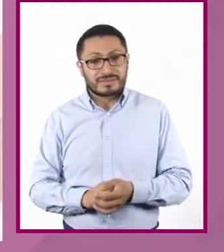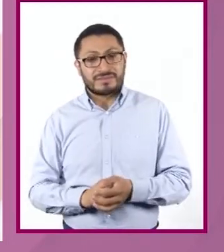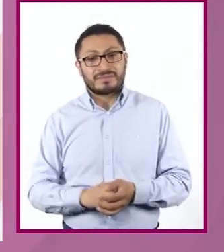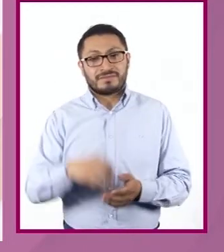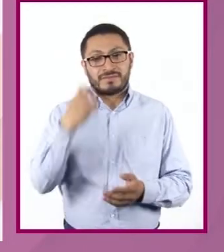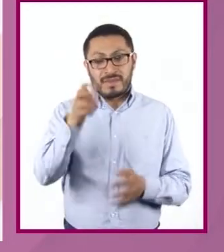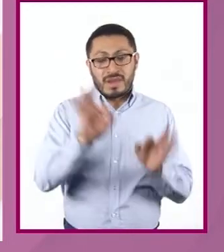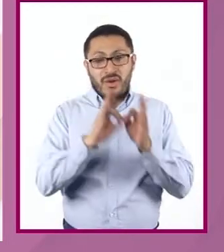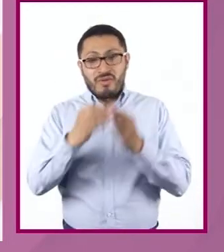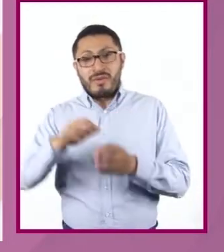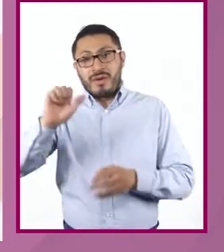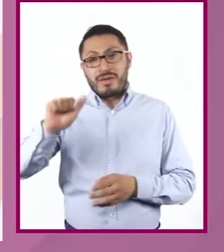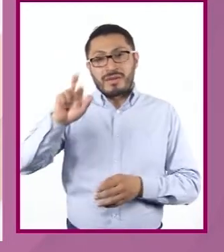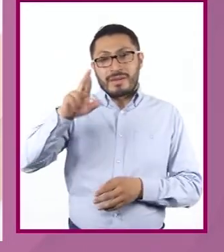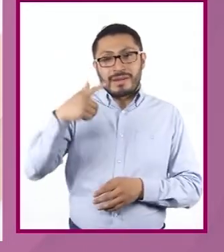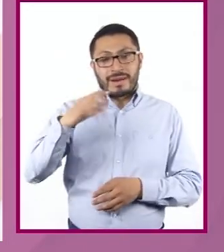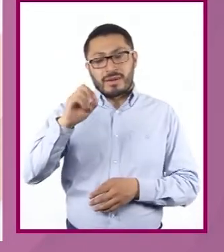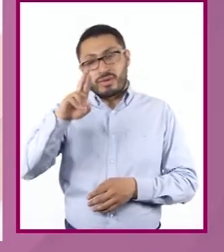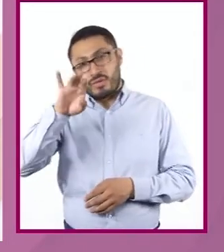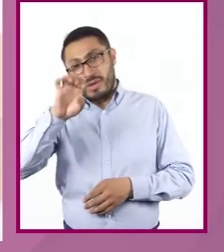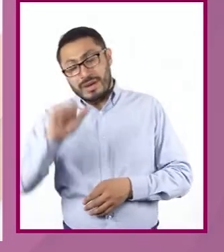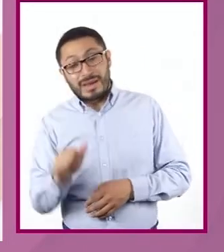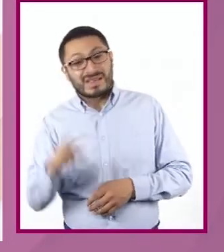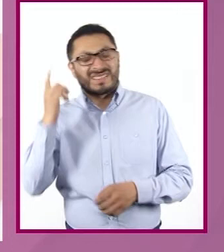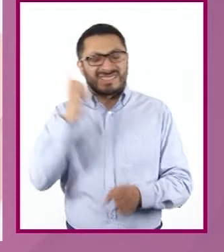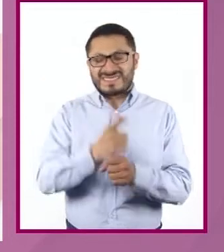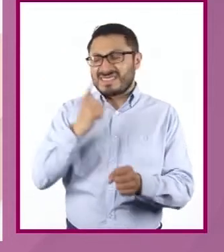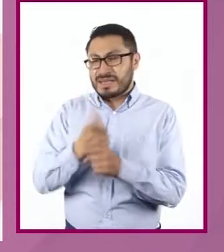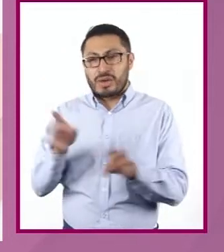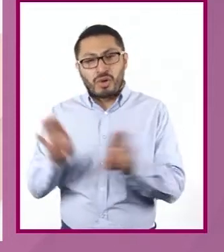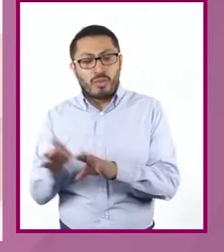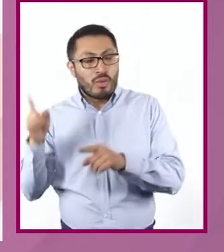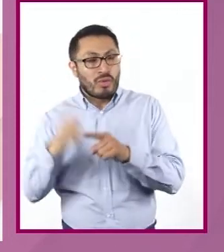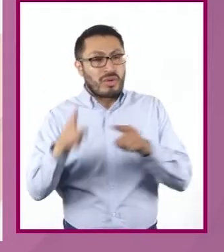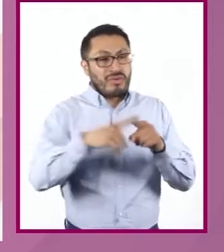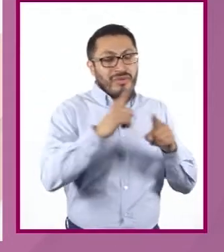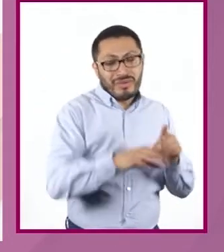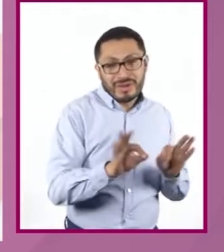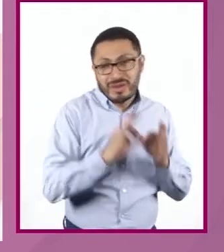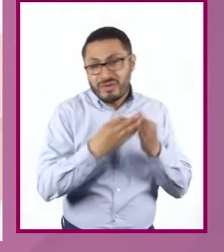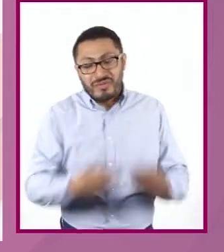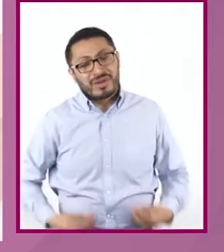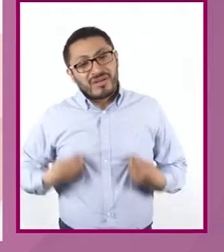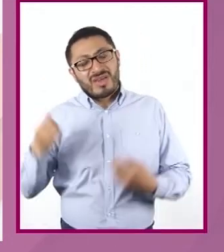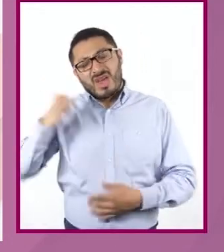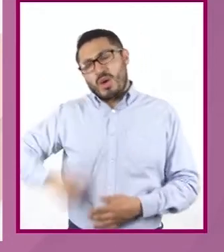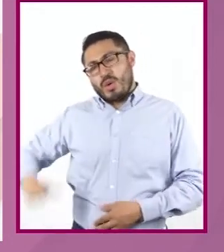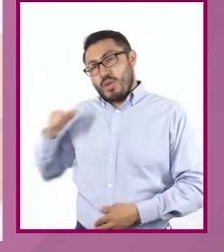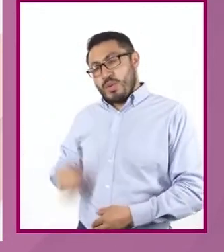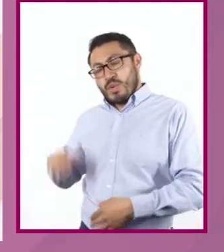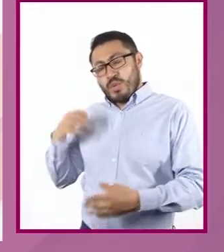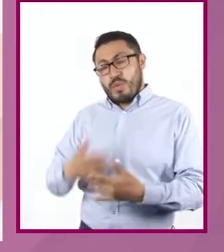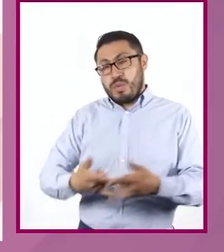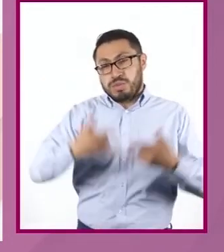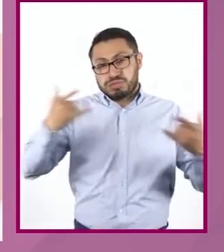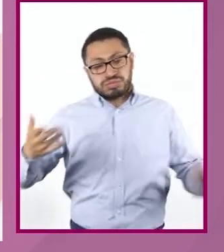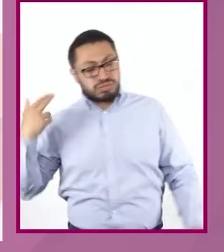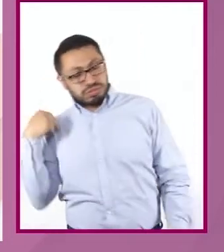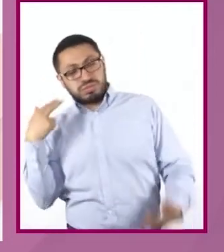remontar en el tiempo, se descubre que especies aparentemente muy alejadas comparten un antepasado